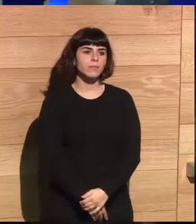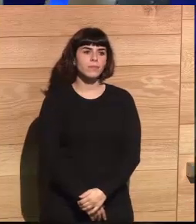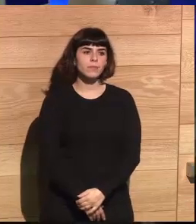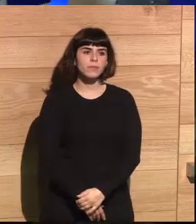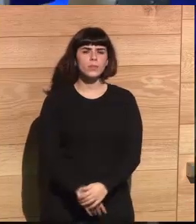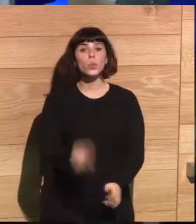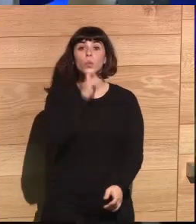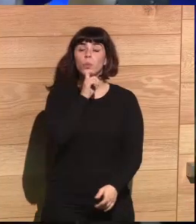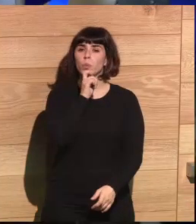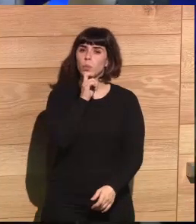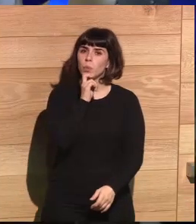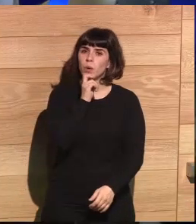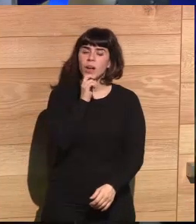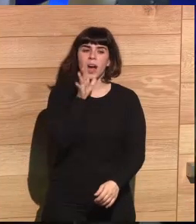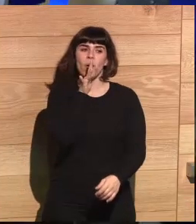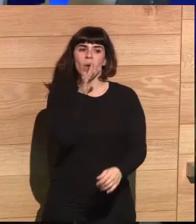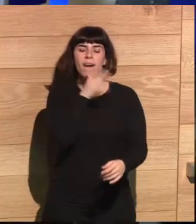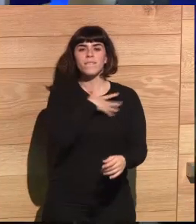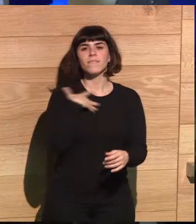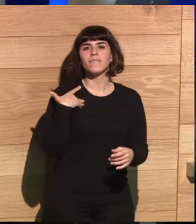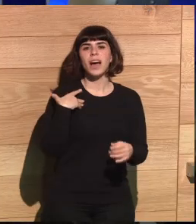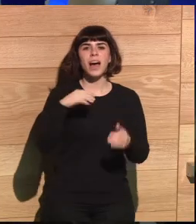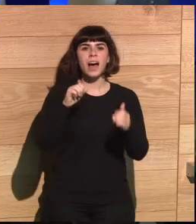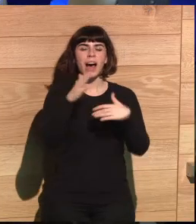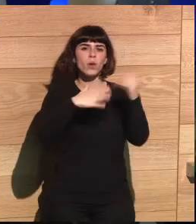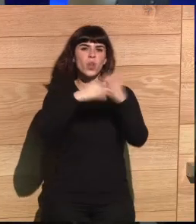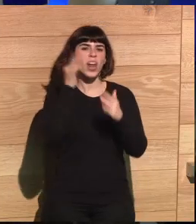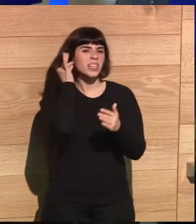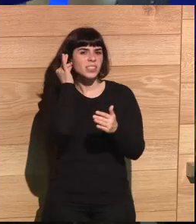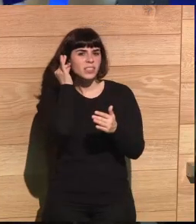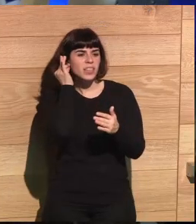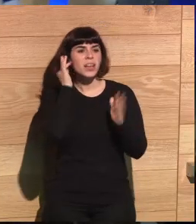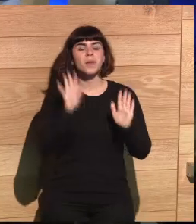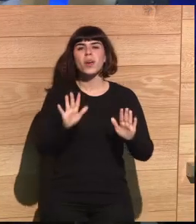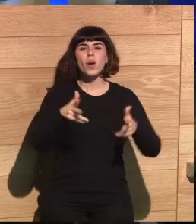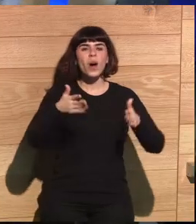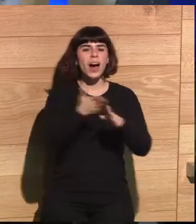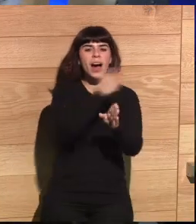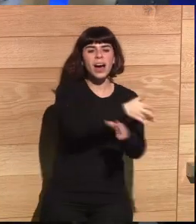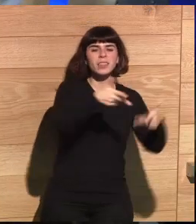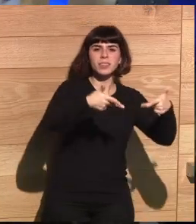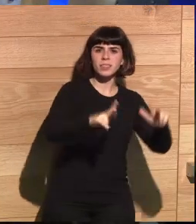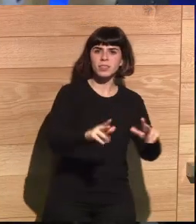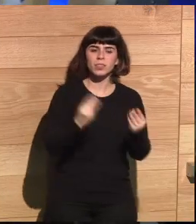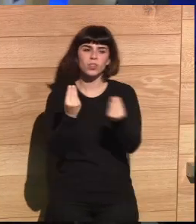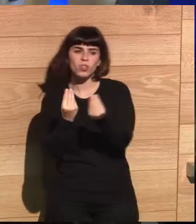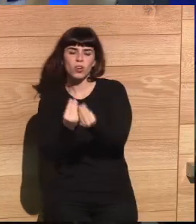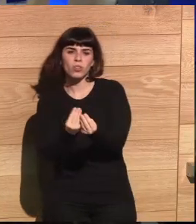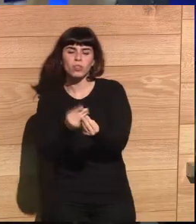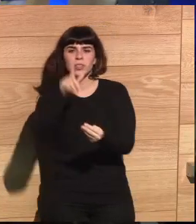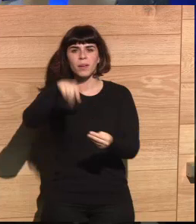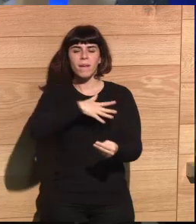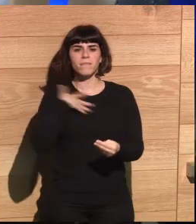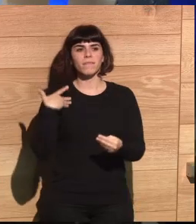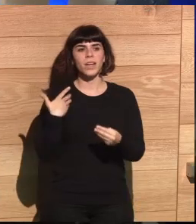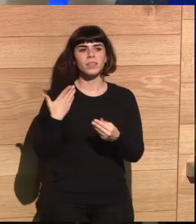qué difícil. Ahora me gustaría charlar con las autoras, pero antes de sentarme aquí con ellas, me gustaría incorporar